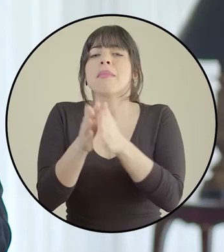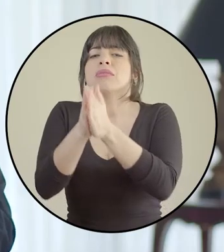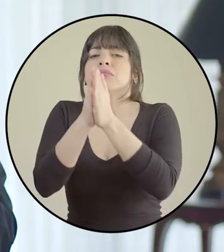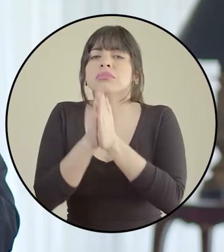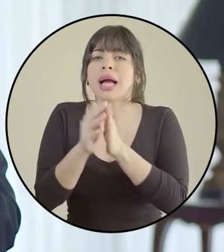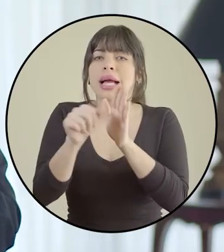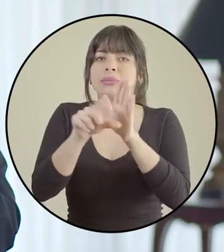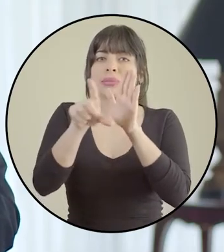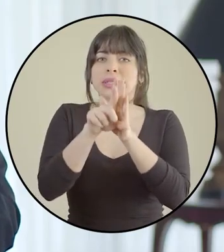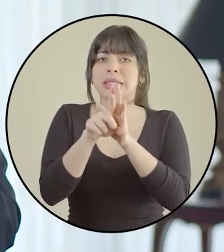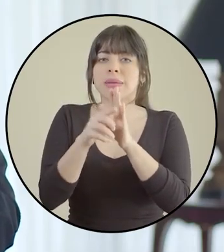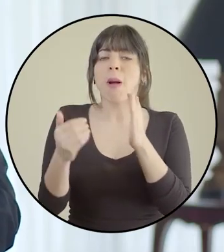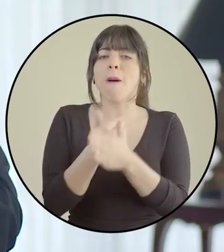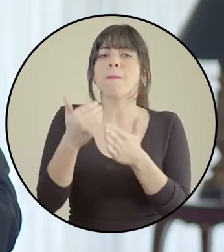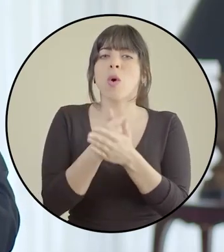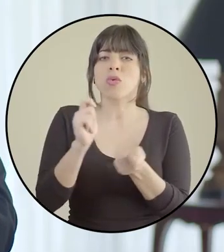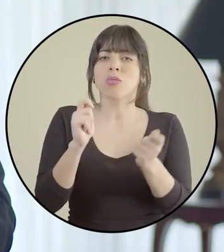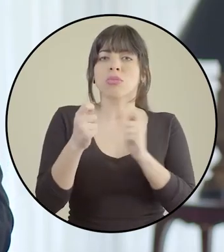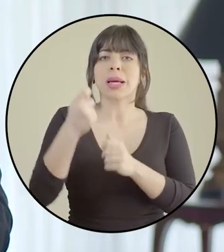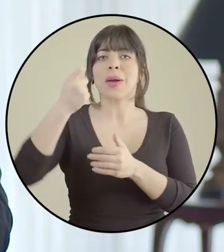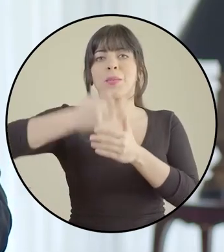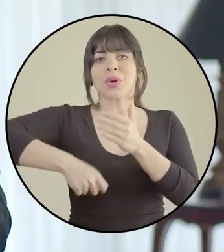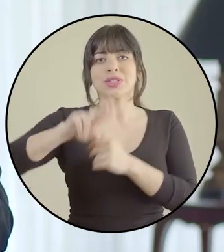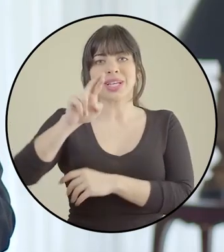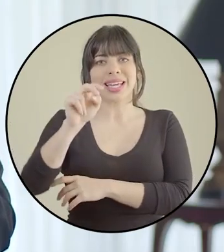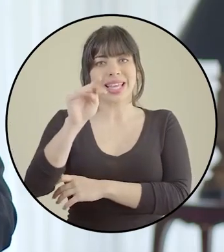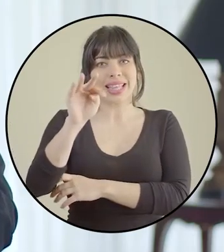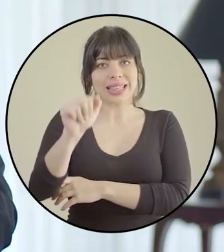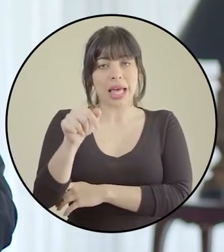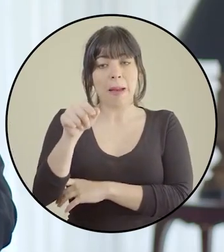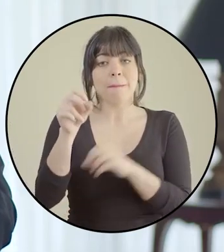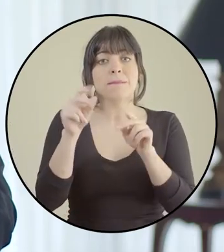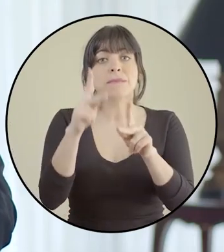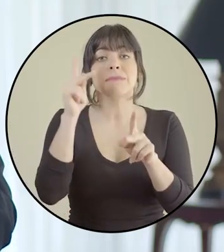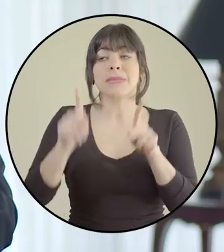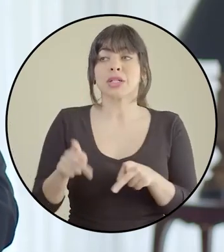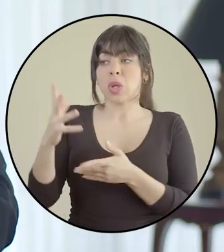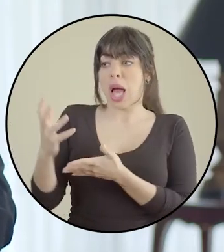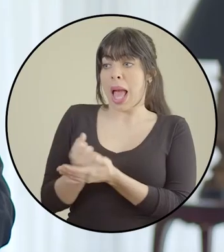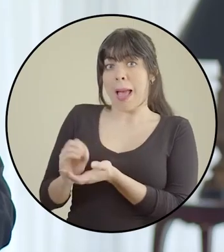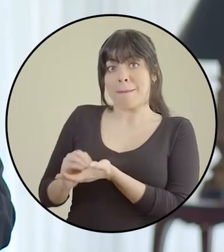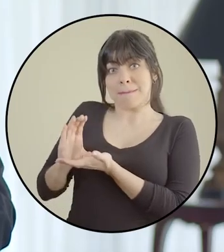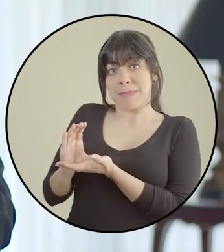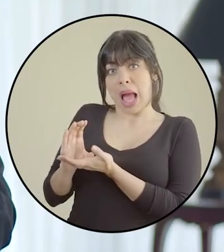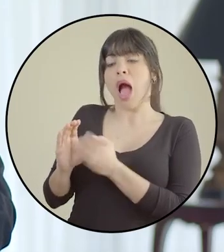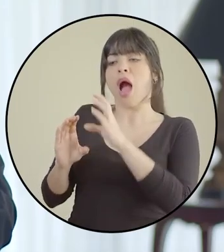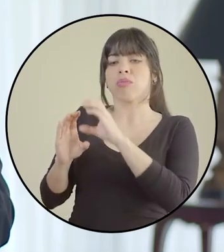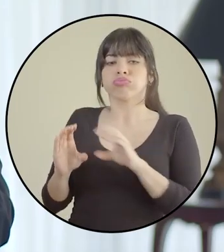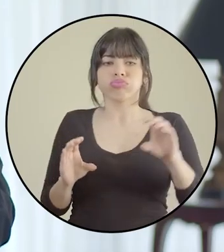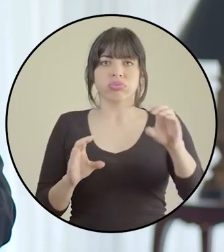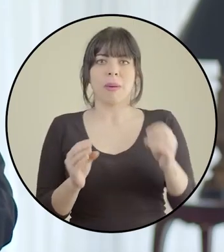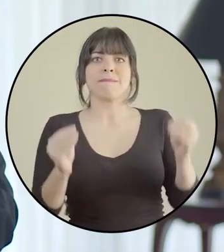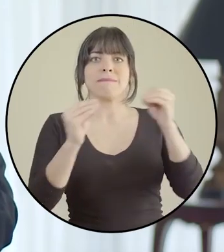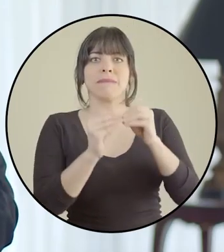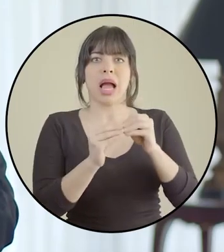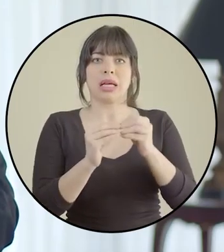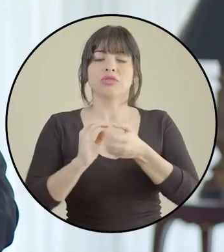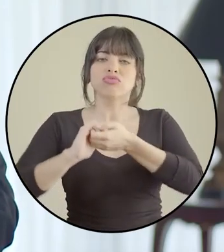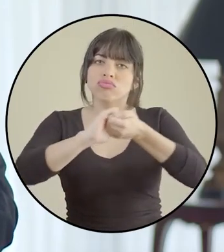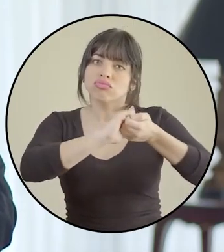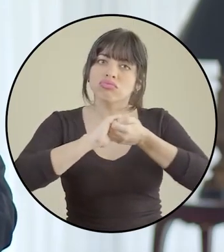pedimos a la Asamblea Legislativa modernizar el Impuesto de la Renta, que permitirá que quienes tengan más ingresos contribuyan más